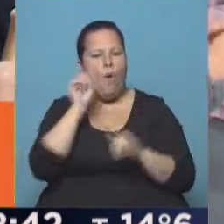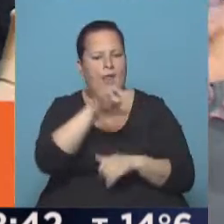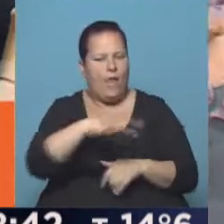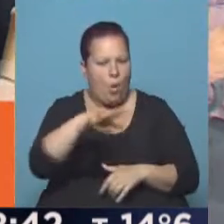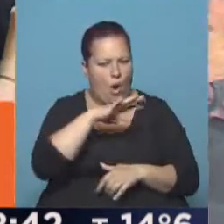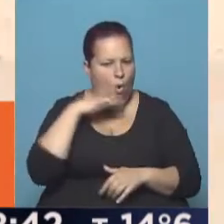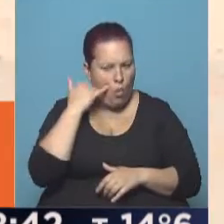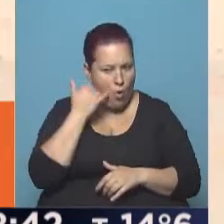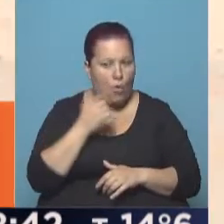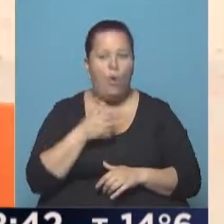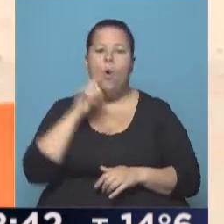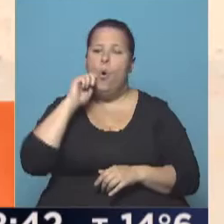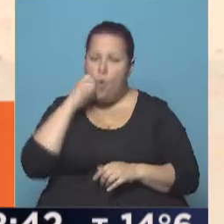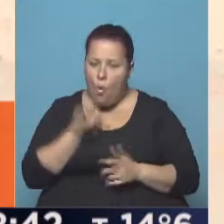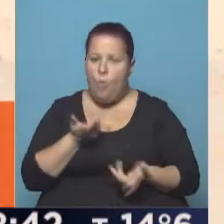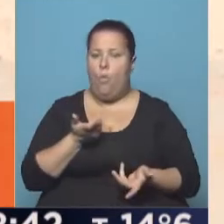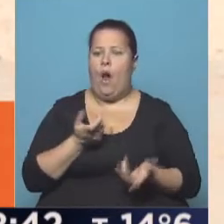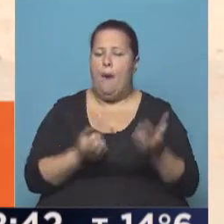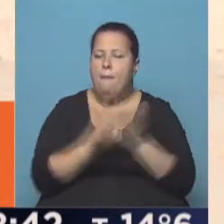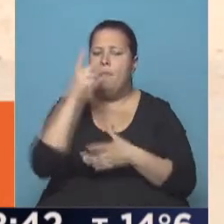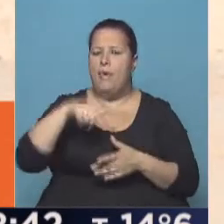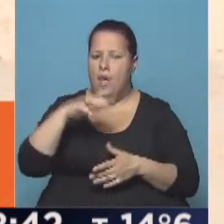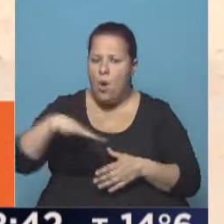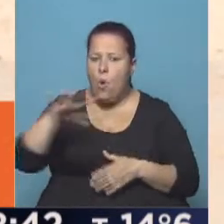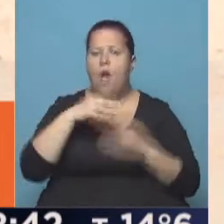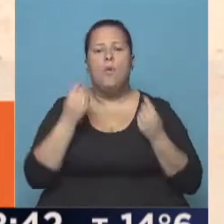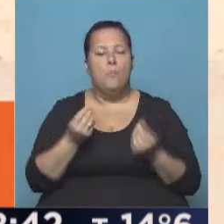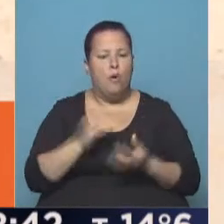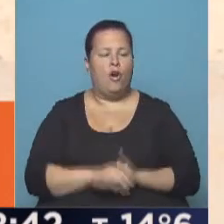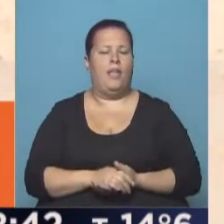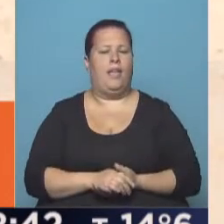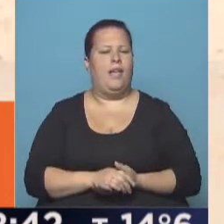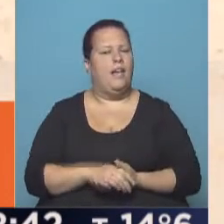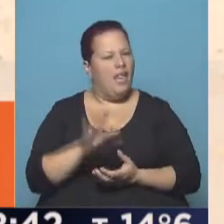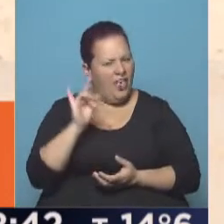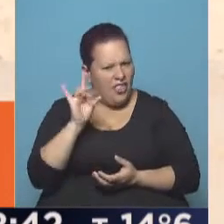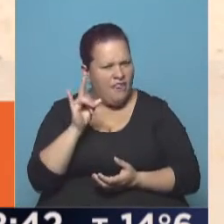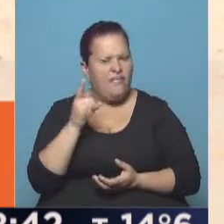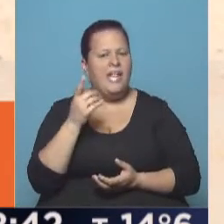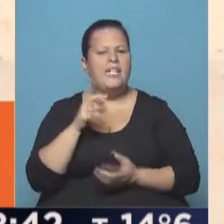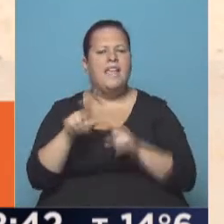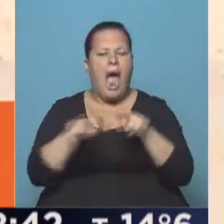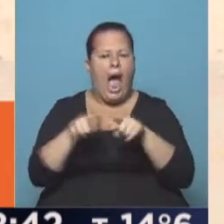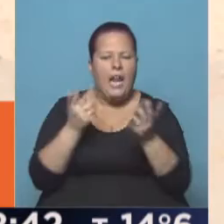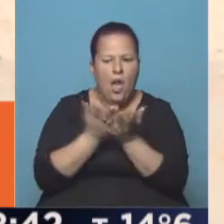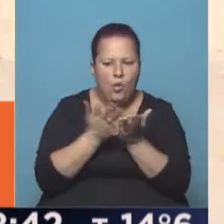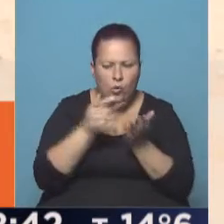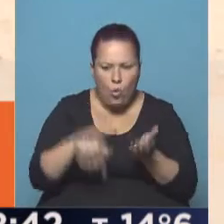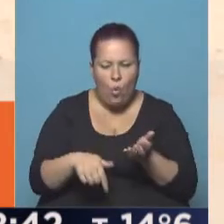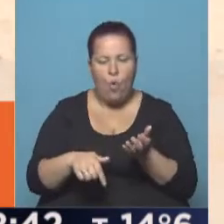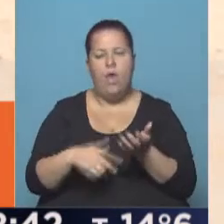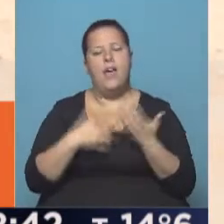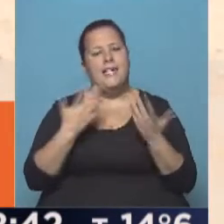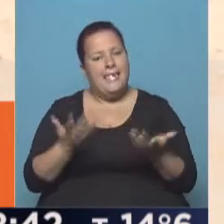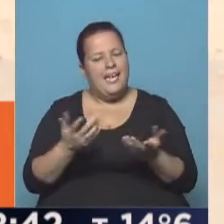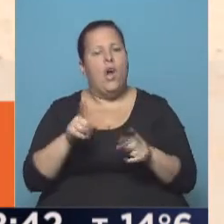lugareños. Es algo bueno que surgió aquí en Abra Pampa porque era muy complicado conseguir una carrera y algo